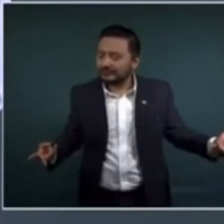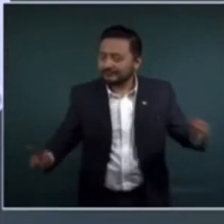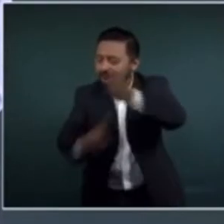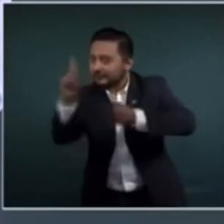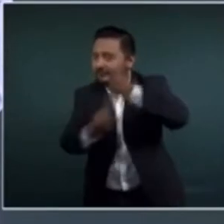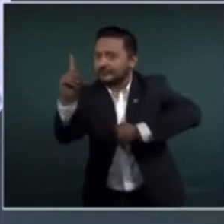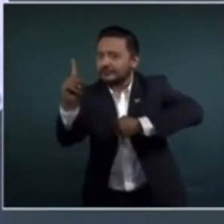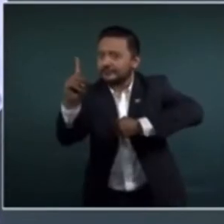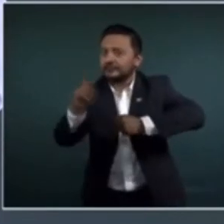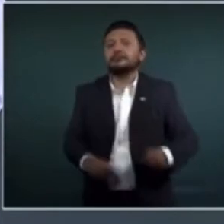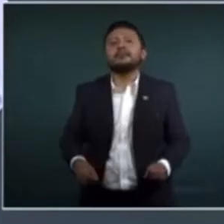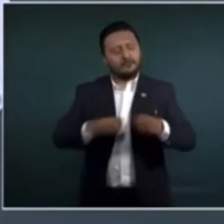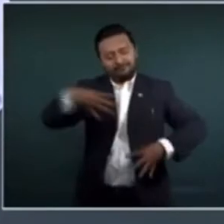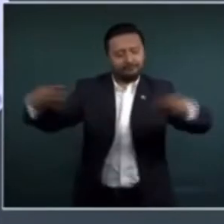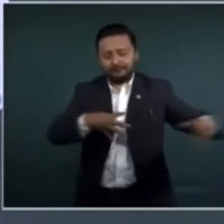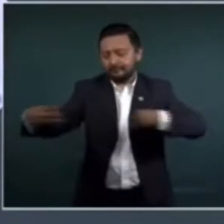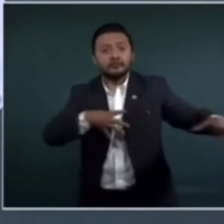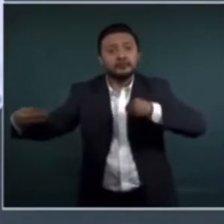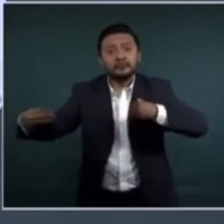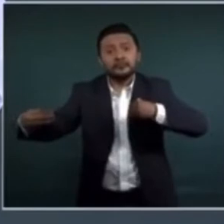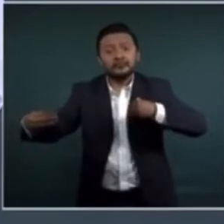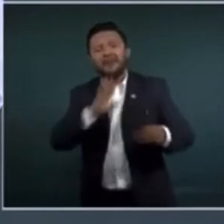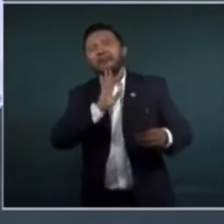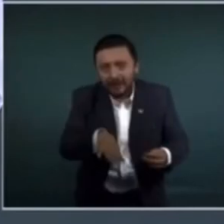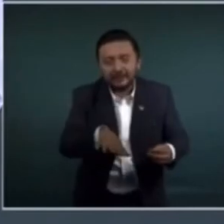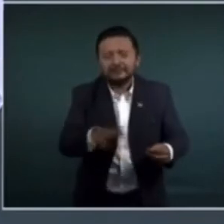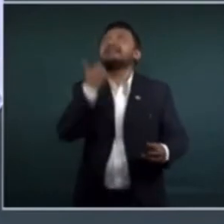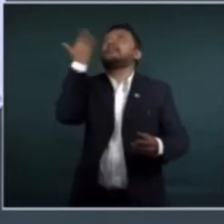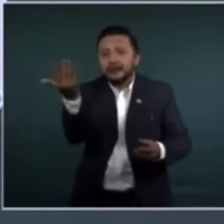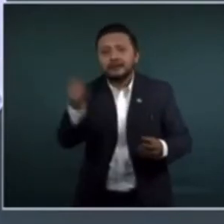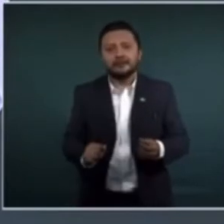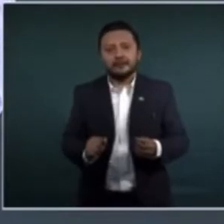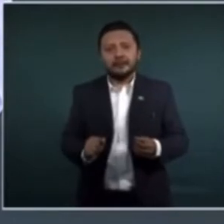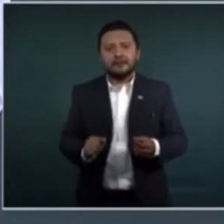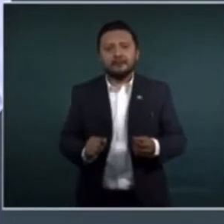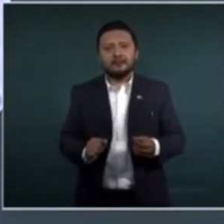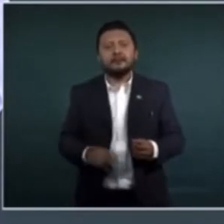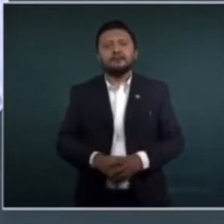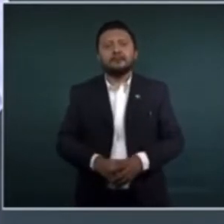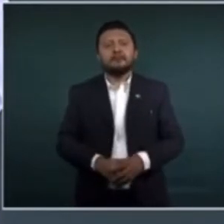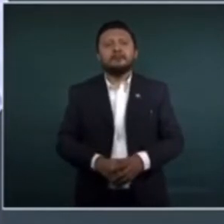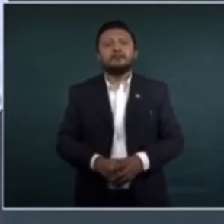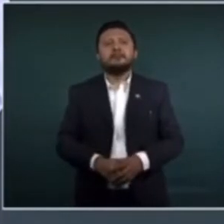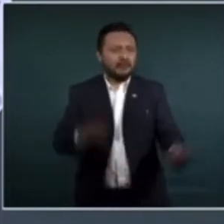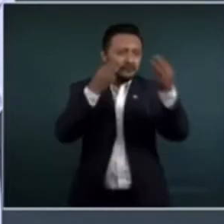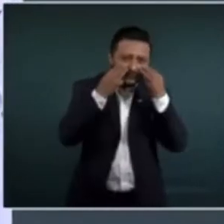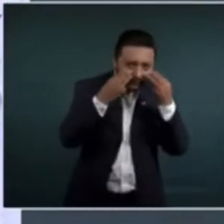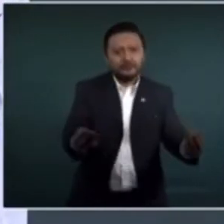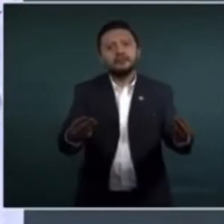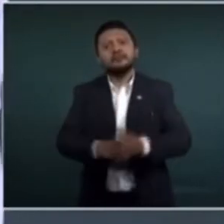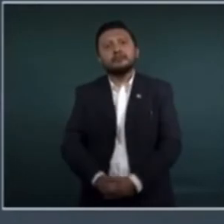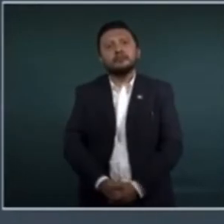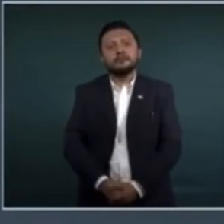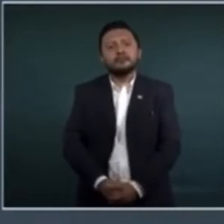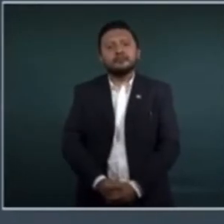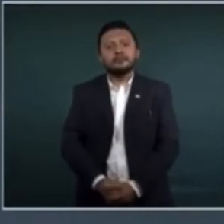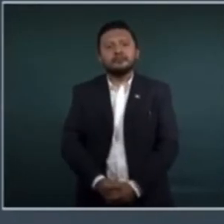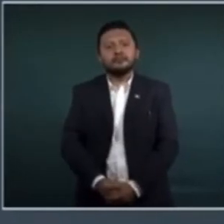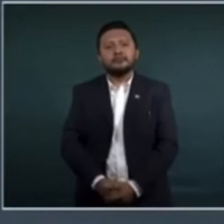el problema de la pandemia, que nos fuera mal, para exhibirnos, para